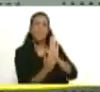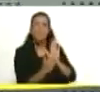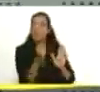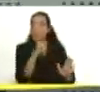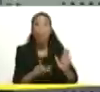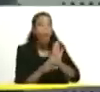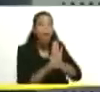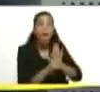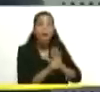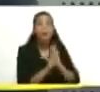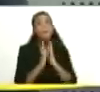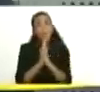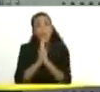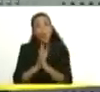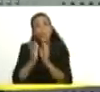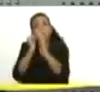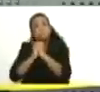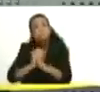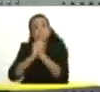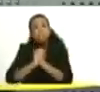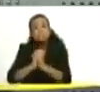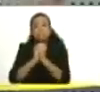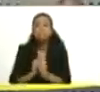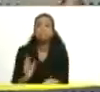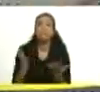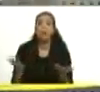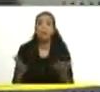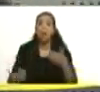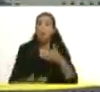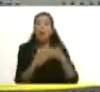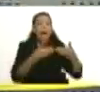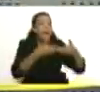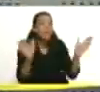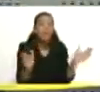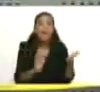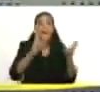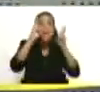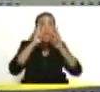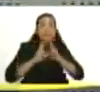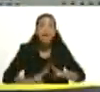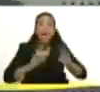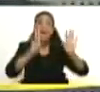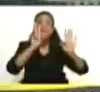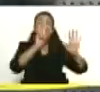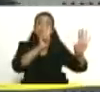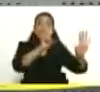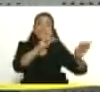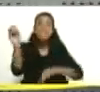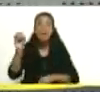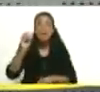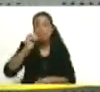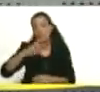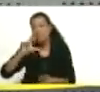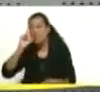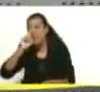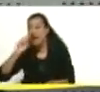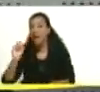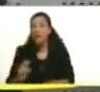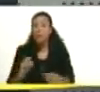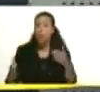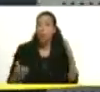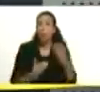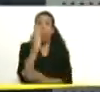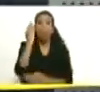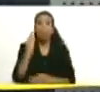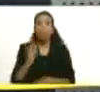Hoy abogamos con mucha fuerza por el levantamiento del bloqueo criminal de más de 60 años contra el pueblo de Cuba.